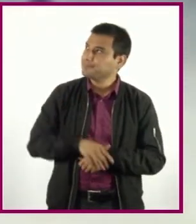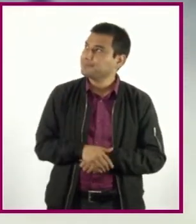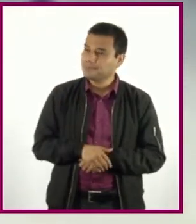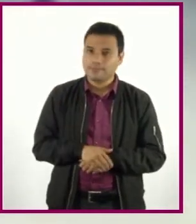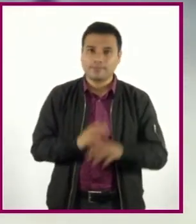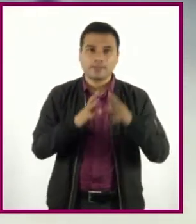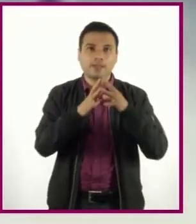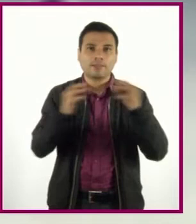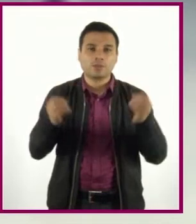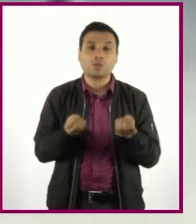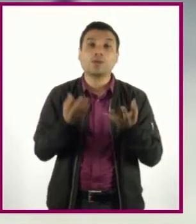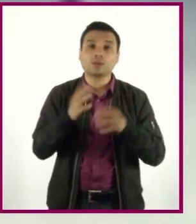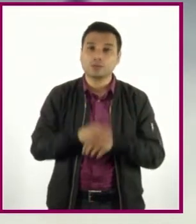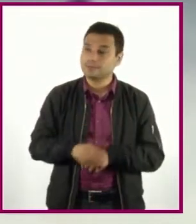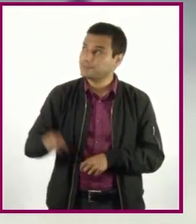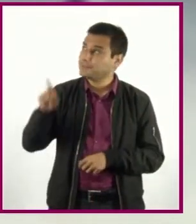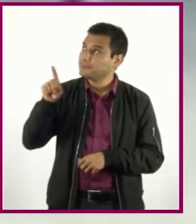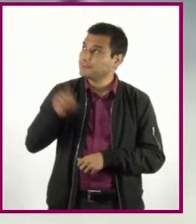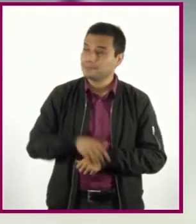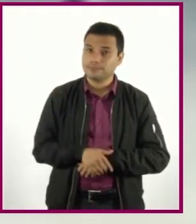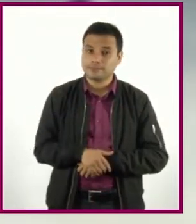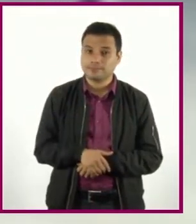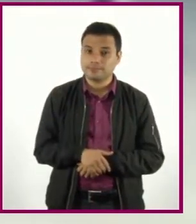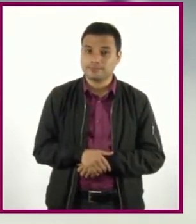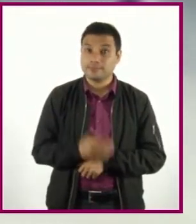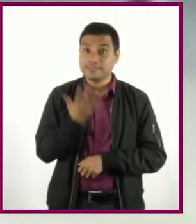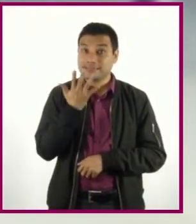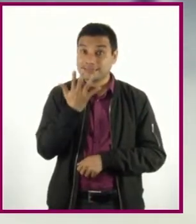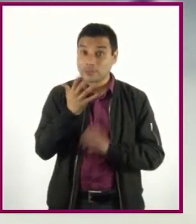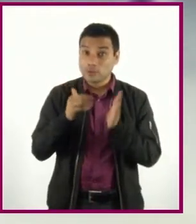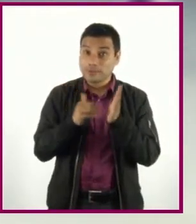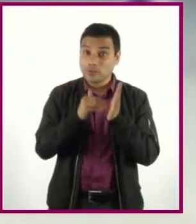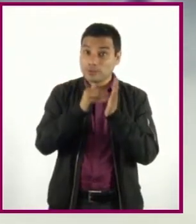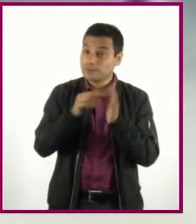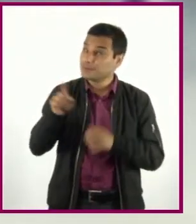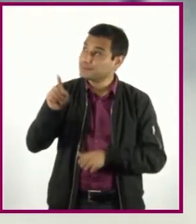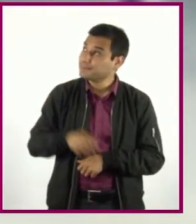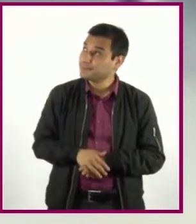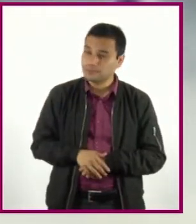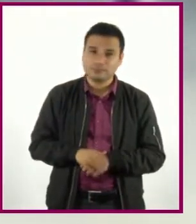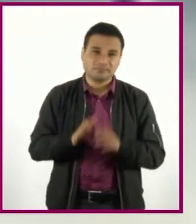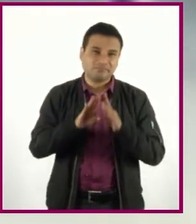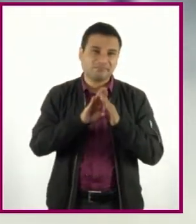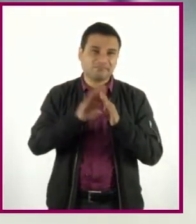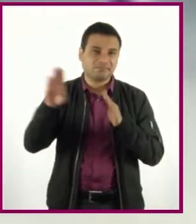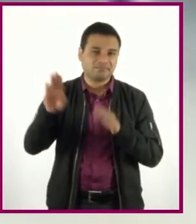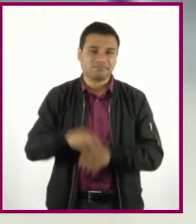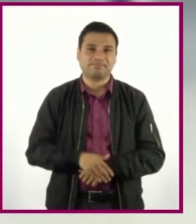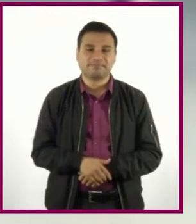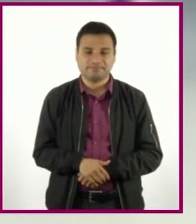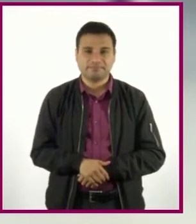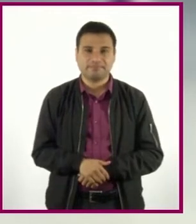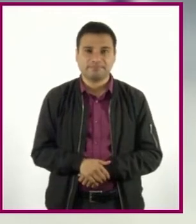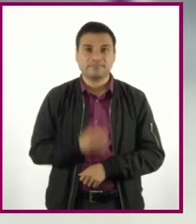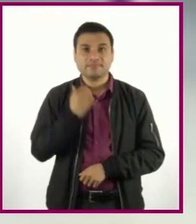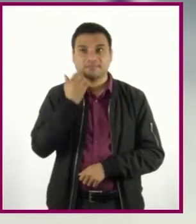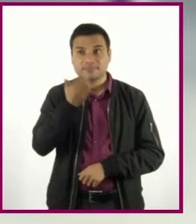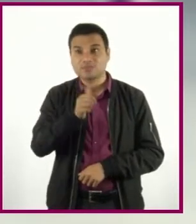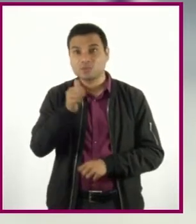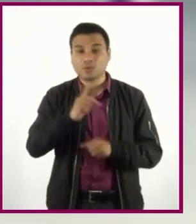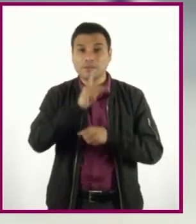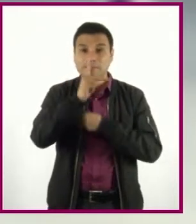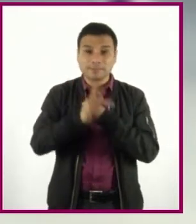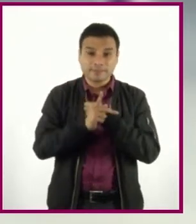de 200,000. Cerca de 5 millones de sirios han tenido que abandonar su país para buscar refugio en